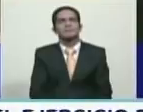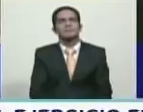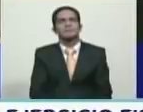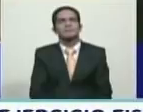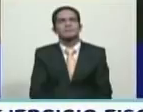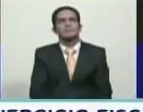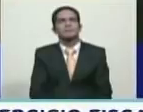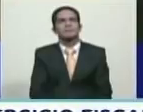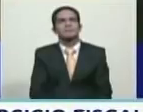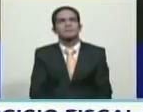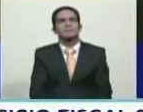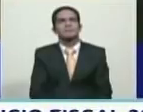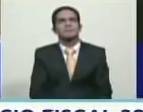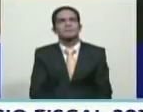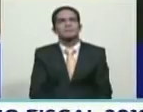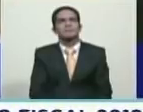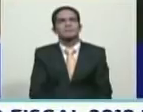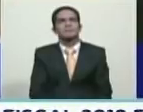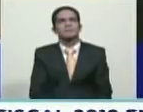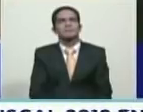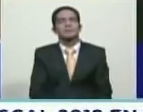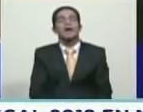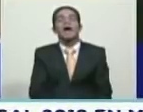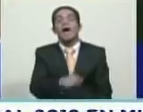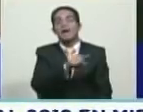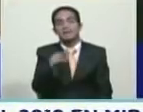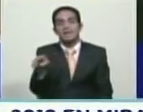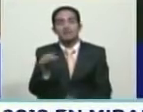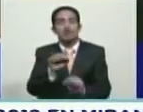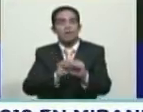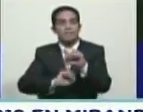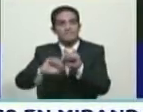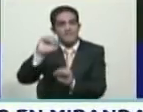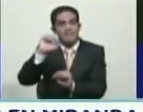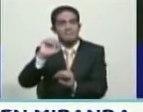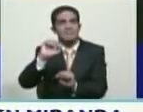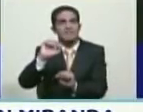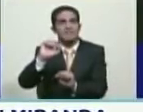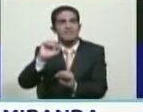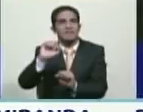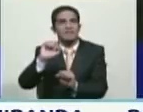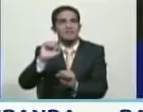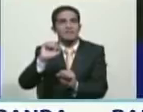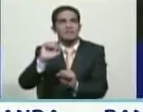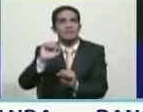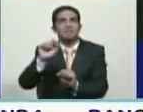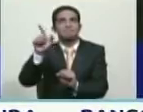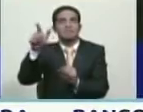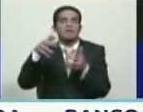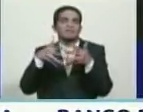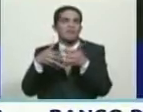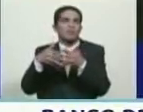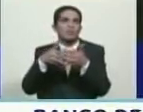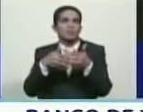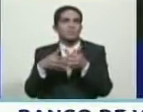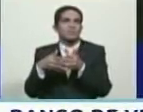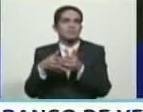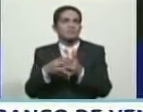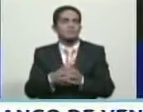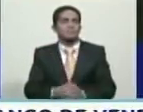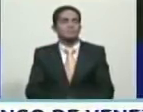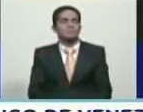excepto those who defend, los que defienden imperialism, el imperialismo, could ever